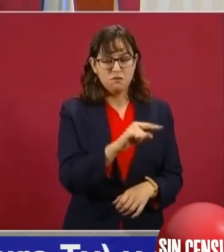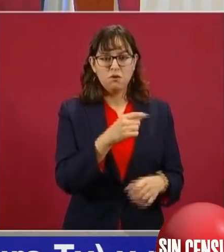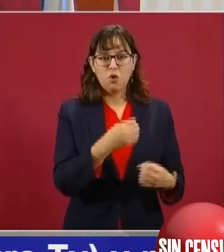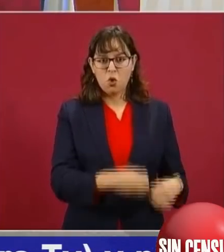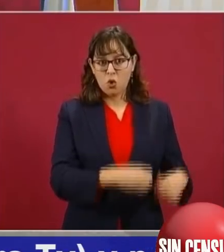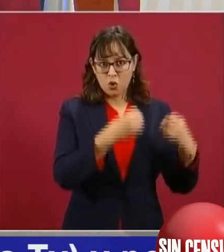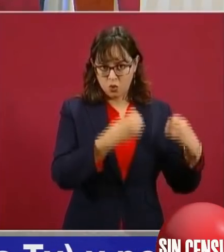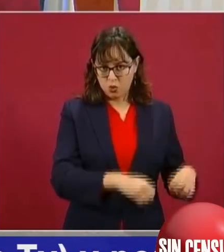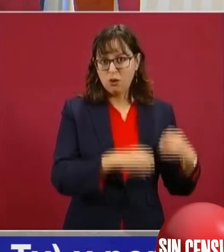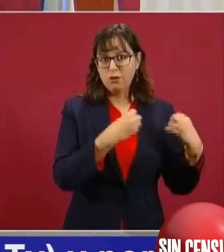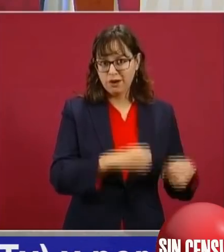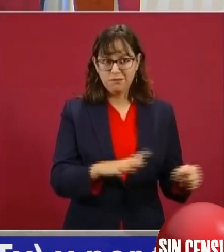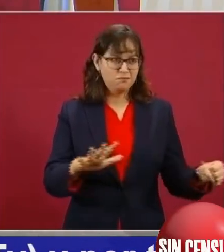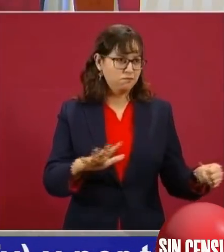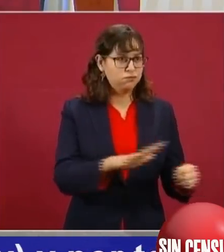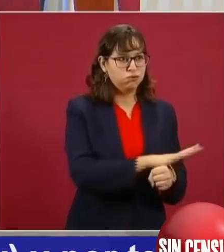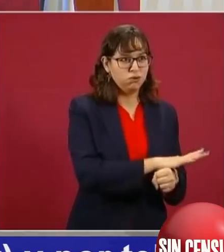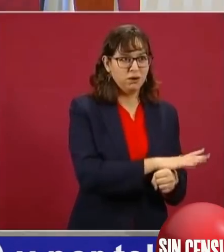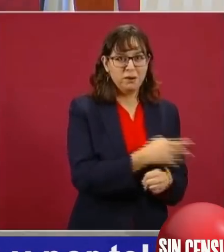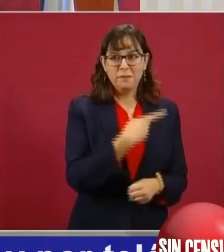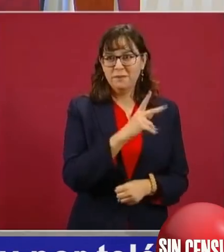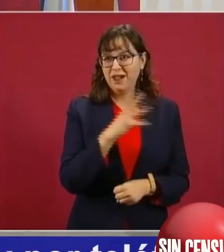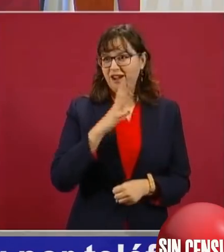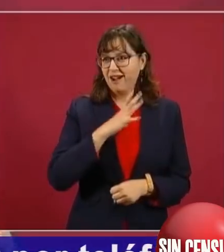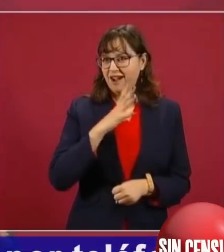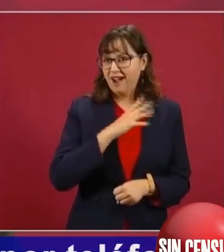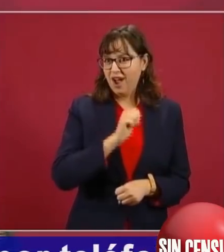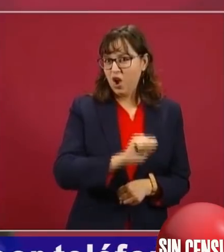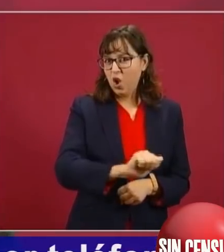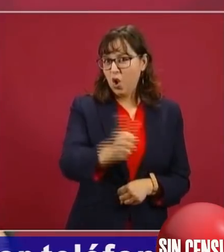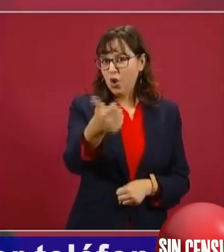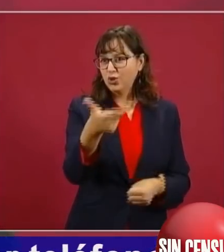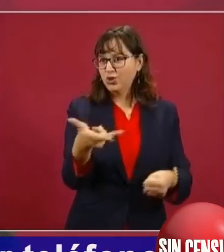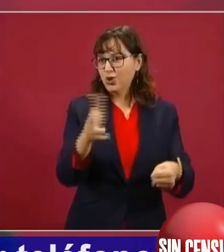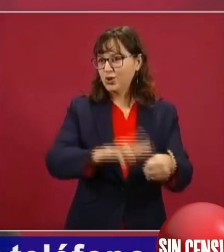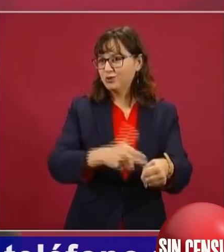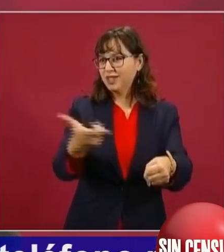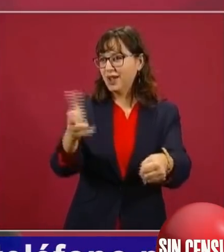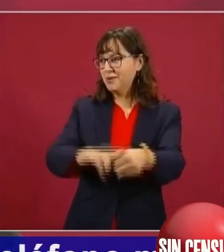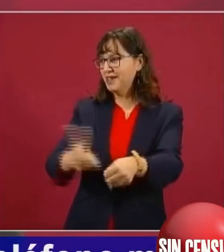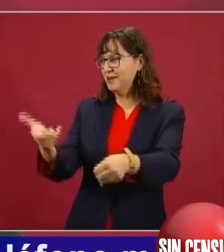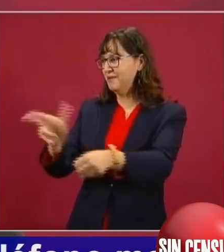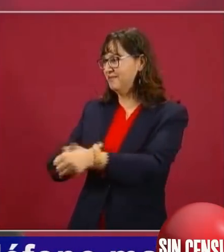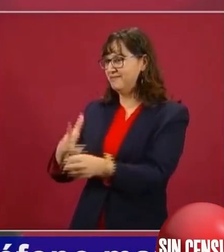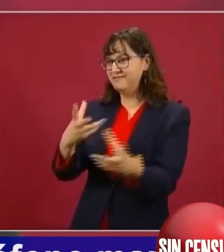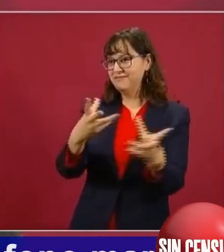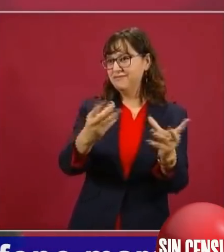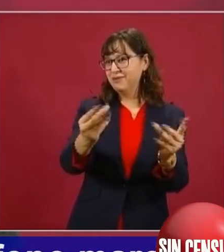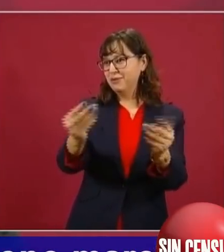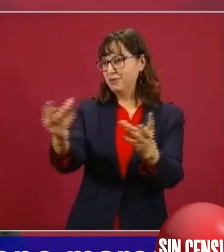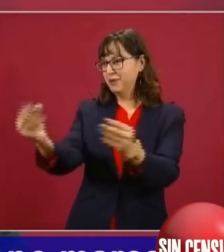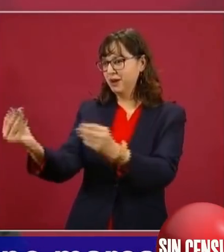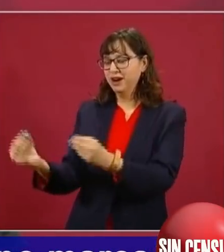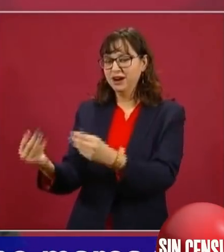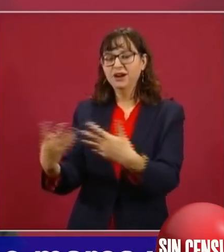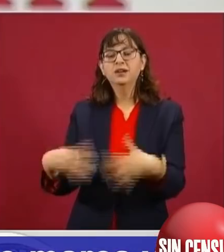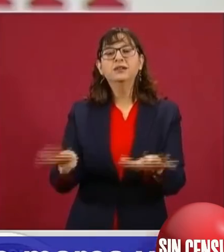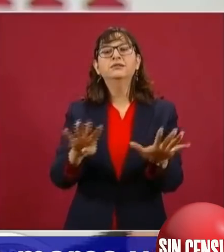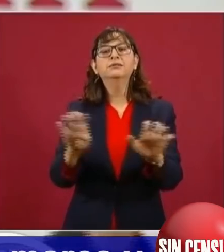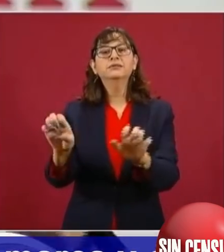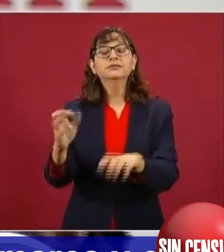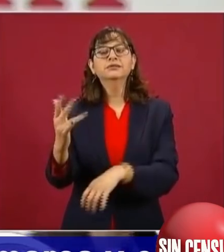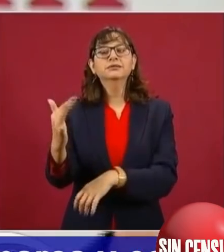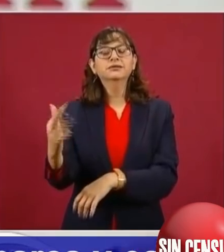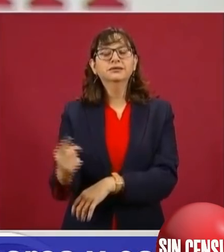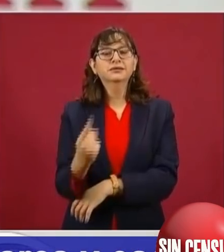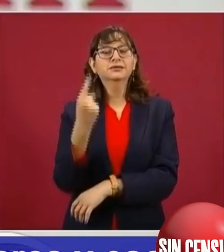hay otros hospitales de menor tamaño que desde el inicio fueron designados hospitales COVID y que son 951